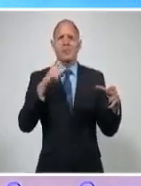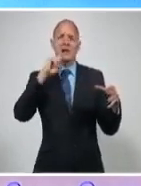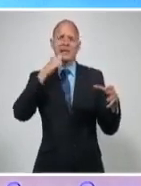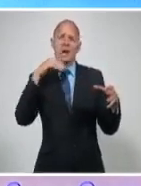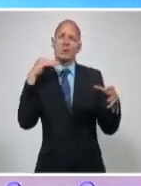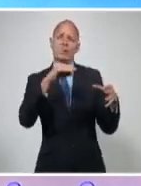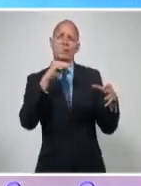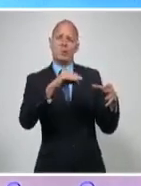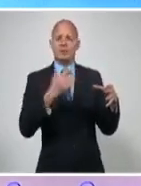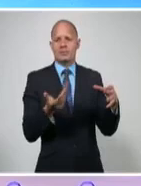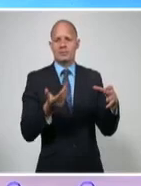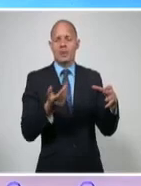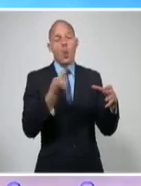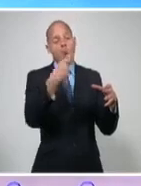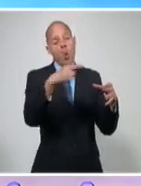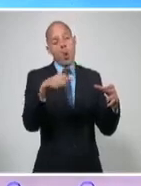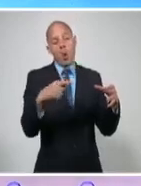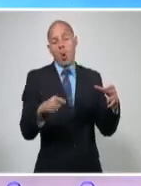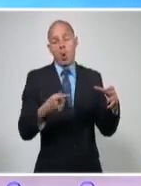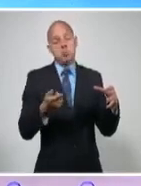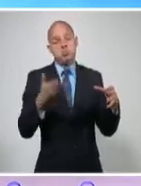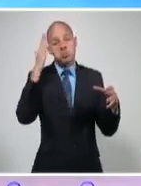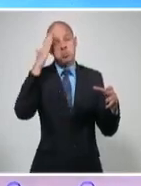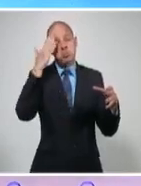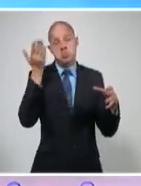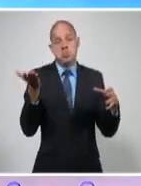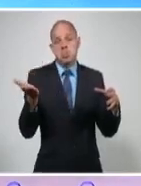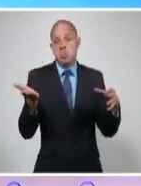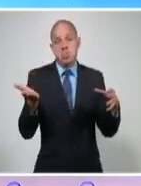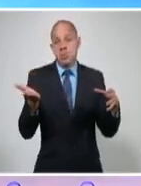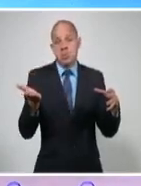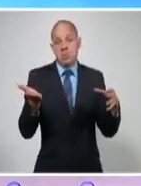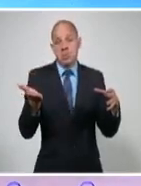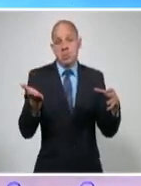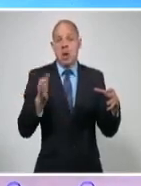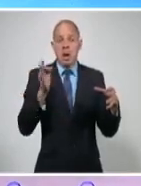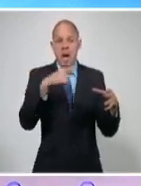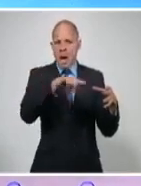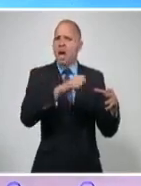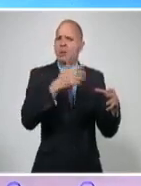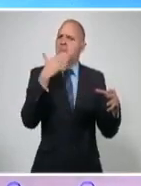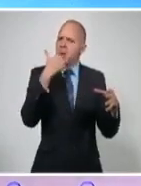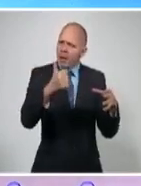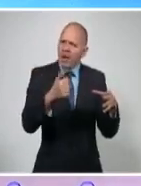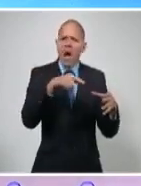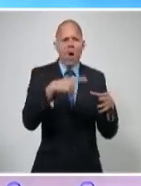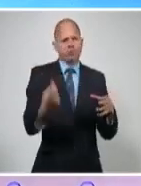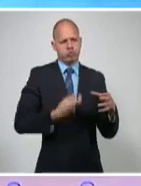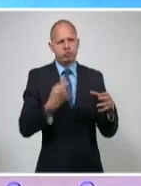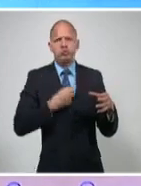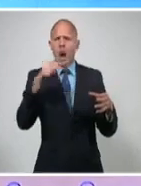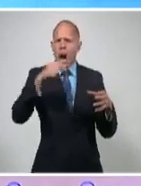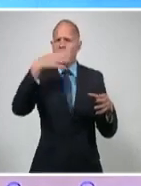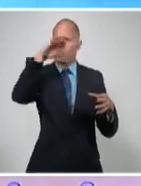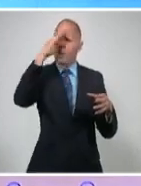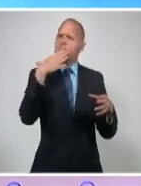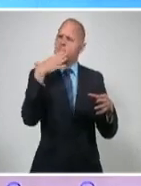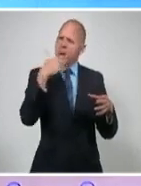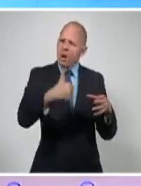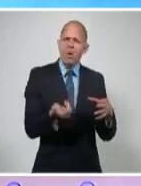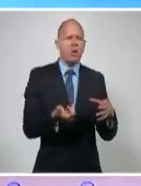son la mayoría, no están en esos casos y quieren efectivamente un país mejor y son brillantes en lo que hacen.